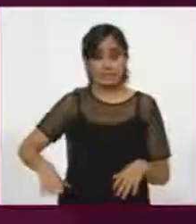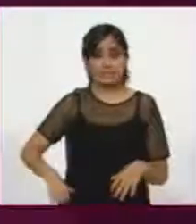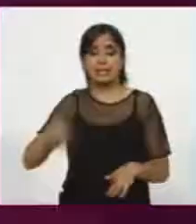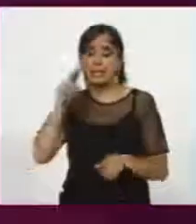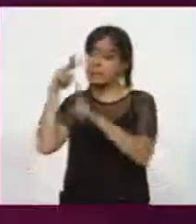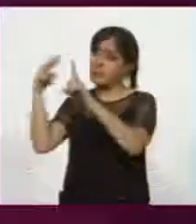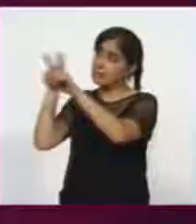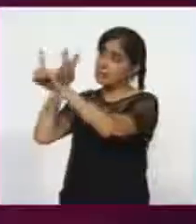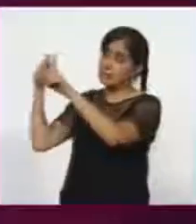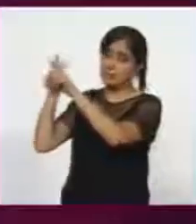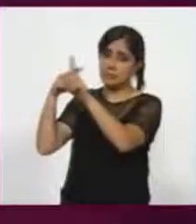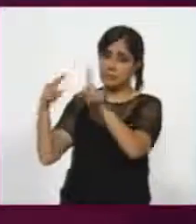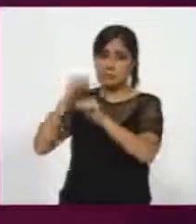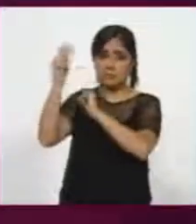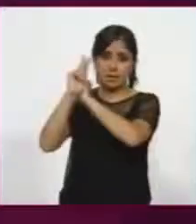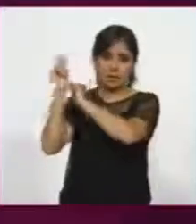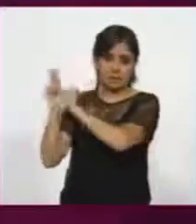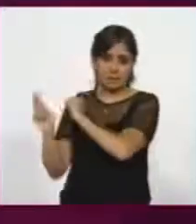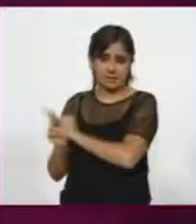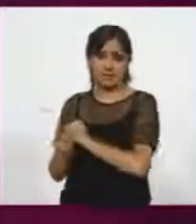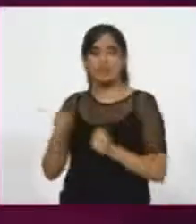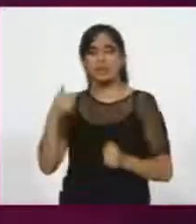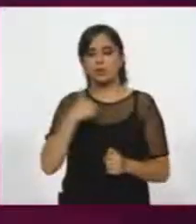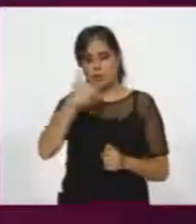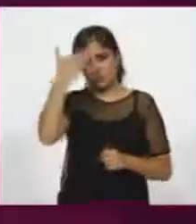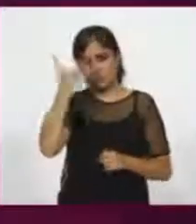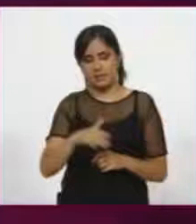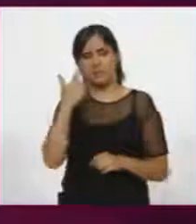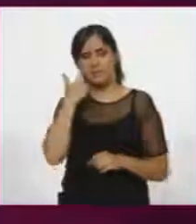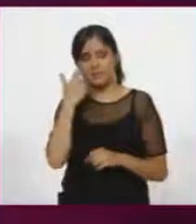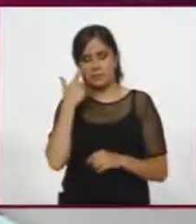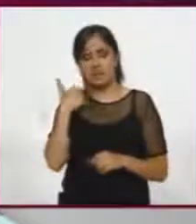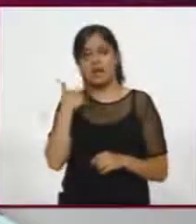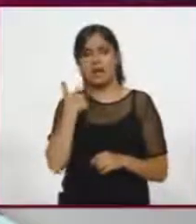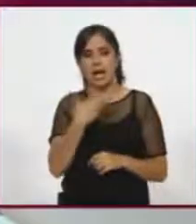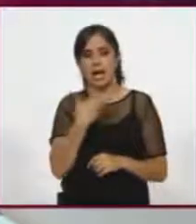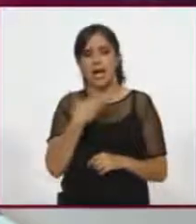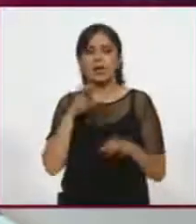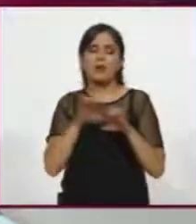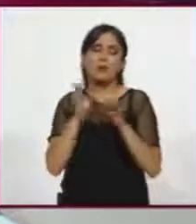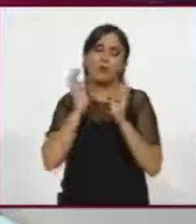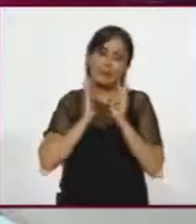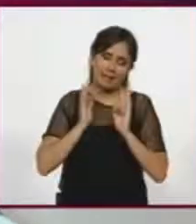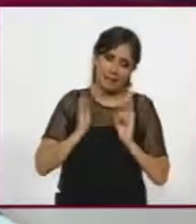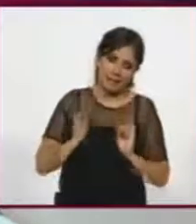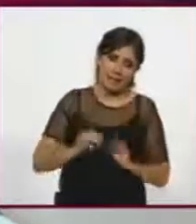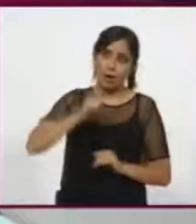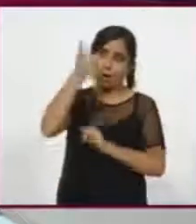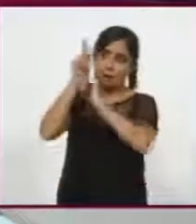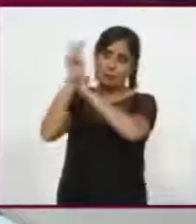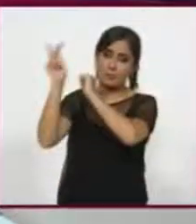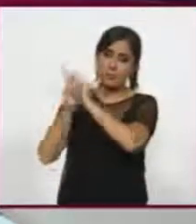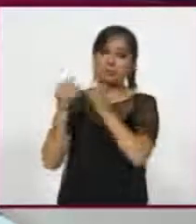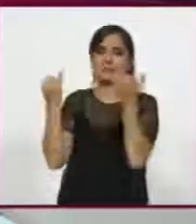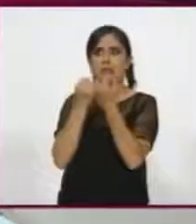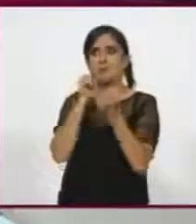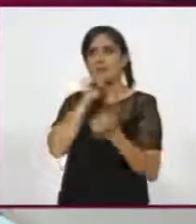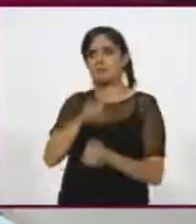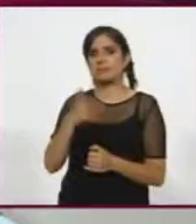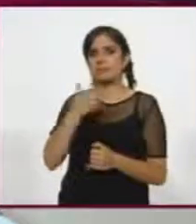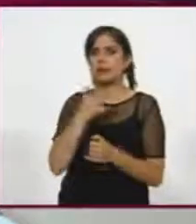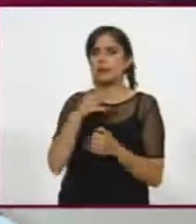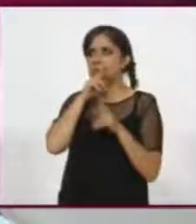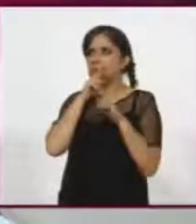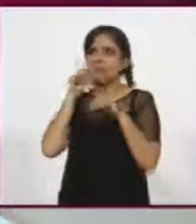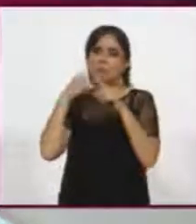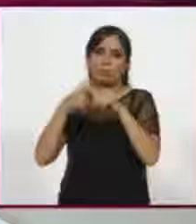otros países. A ver, si bien nosotros estamos afectados, verás que tenemos consuelo. También hay otros países que no se quedan atrás. Vamos a ver,